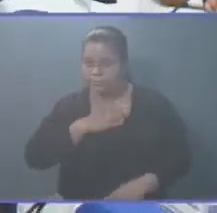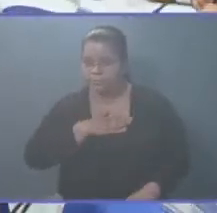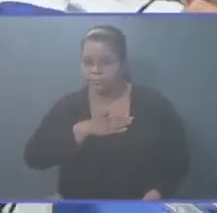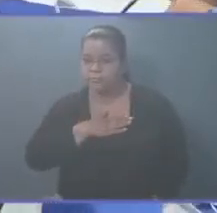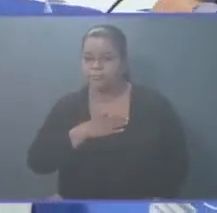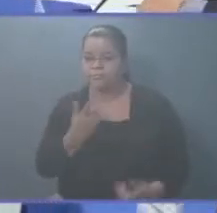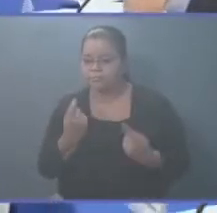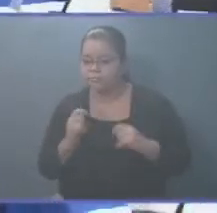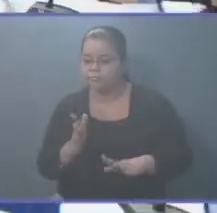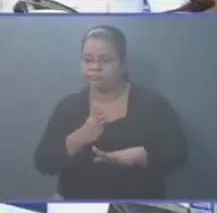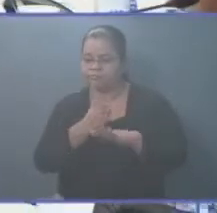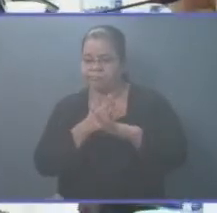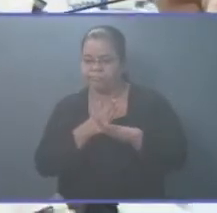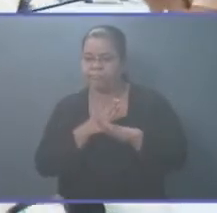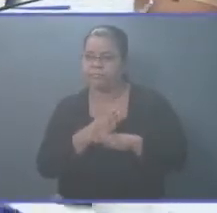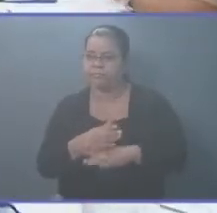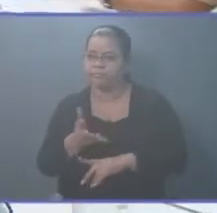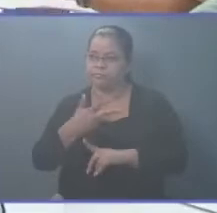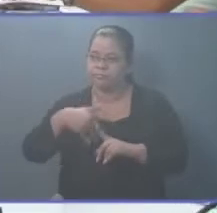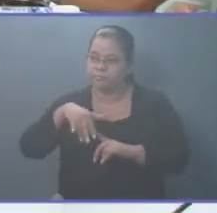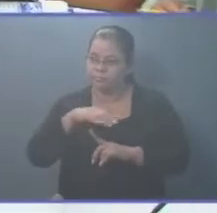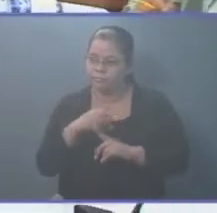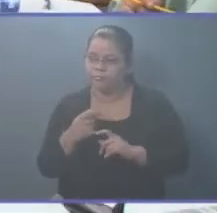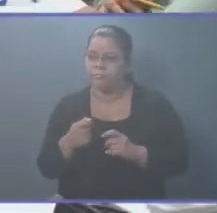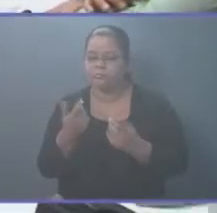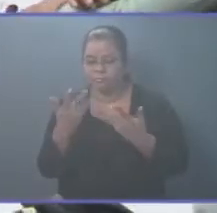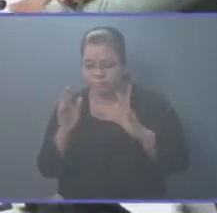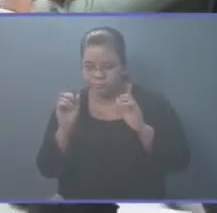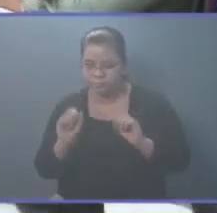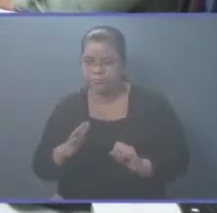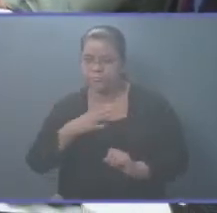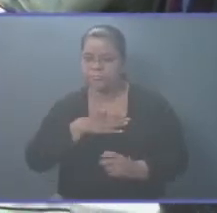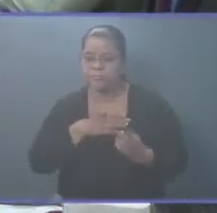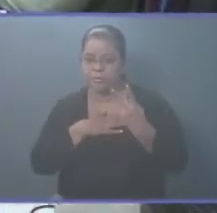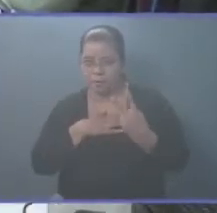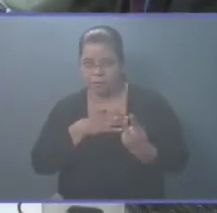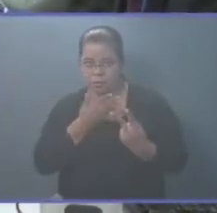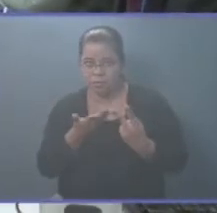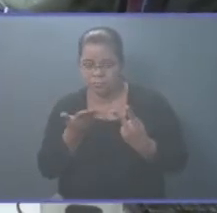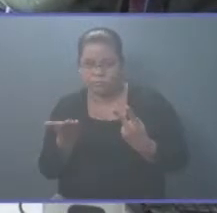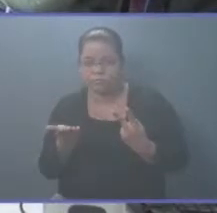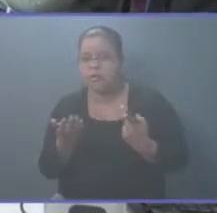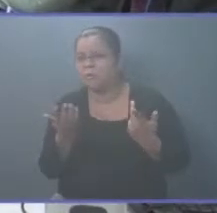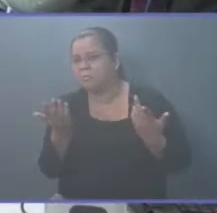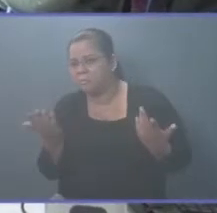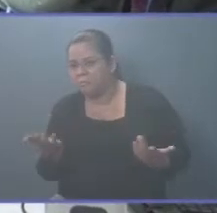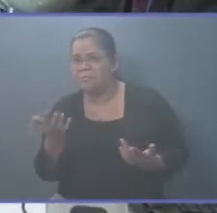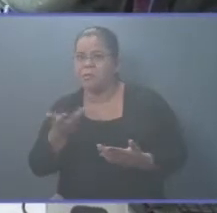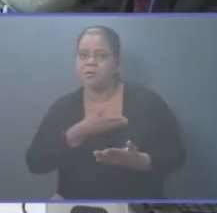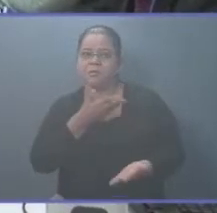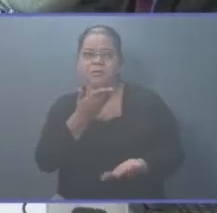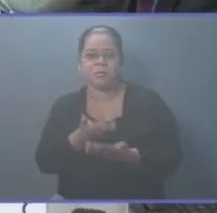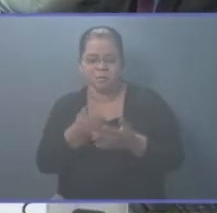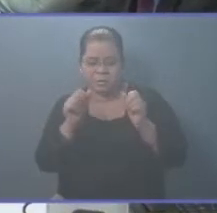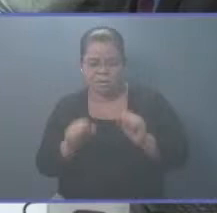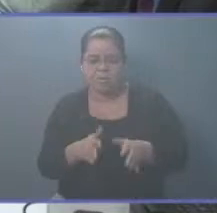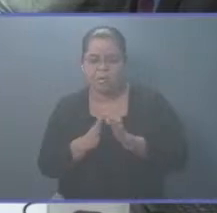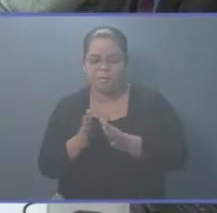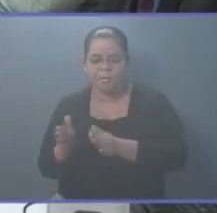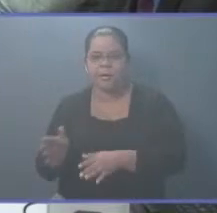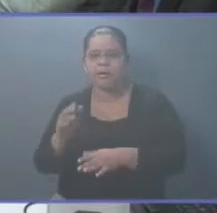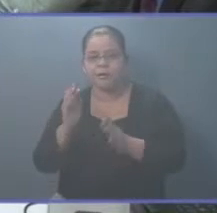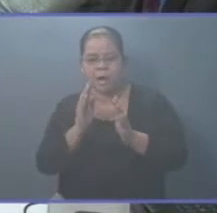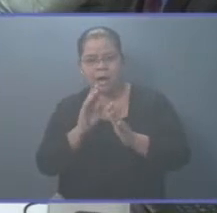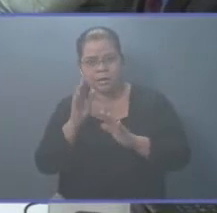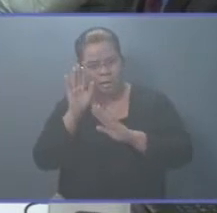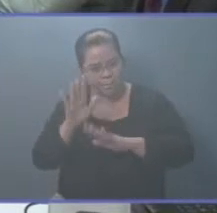de evitar esta situación de que específicamente viene para estas dos partes, sino que con una propuesta que se redactara, que se respeten las